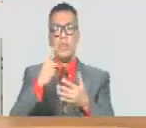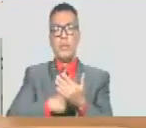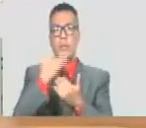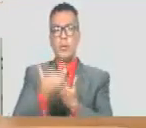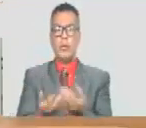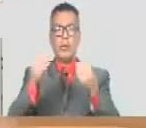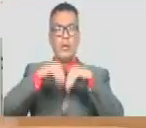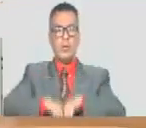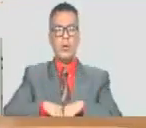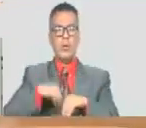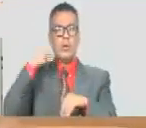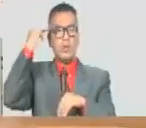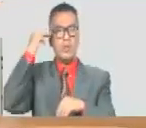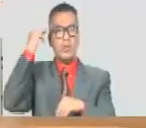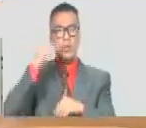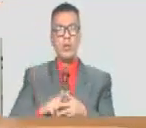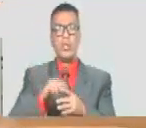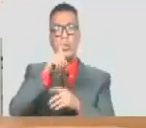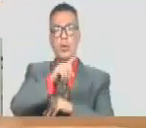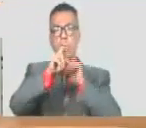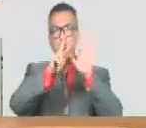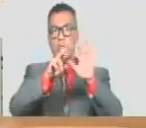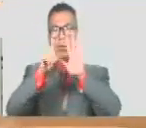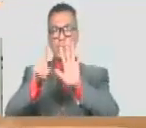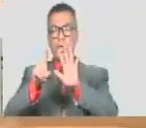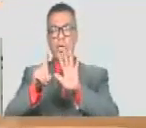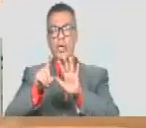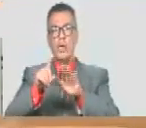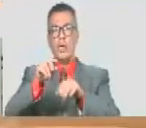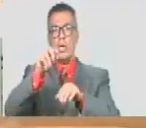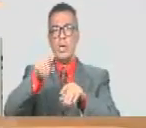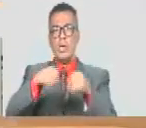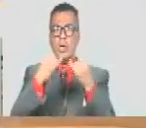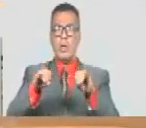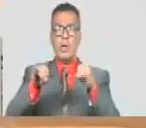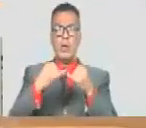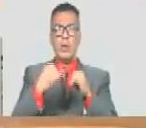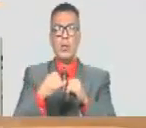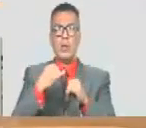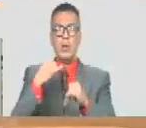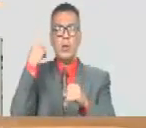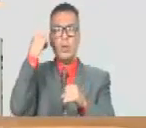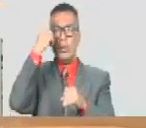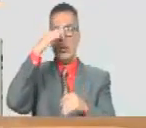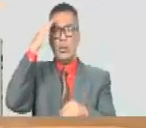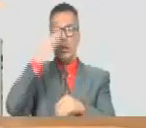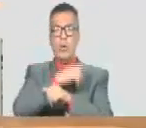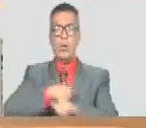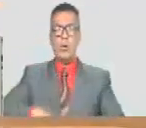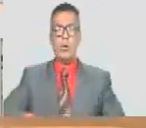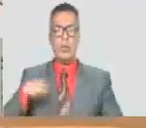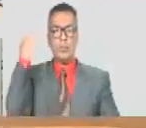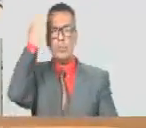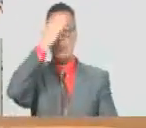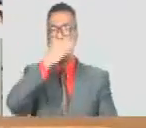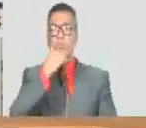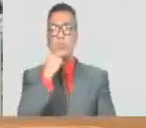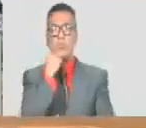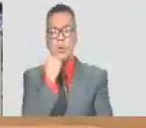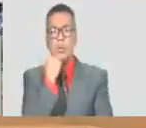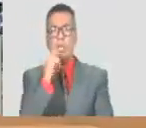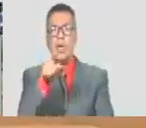Proyecto de acuerdo en conmemoración al 273 aniversario del natalicio del generalísimo Francisco de Miranda. Es